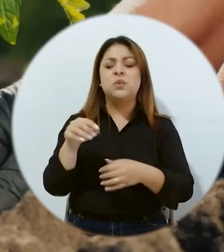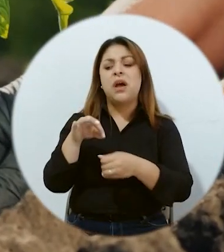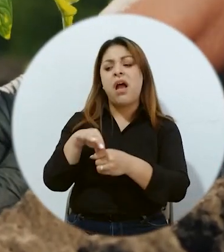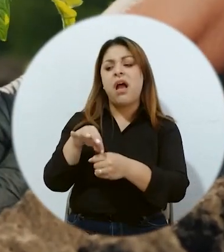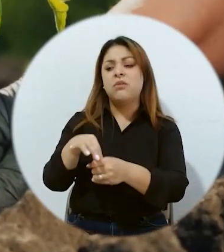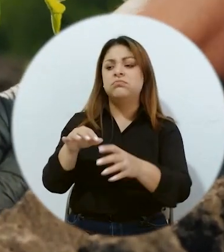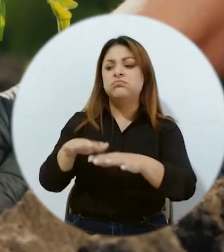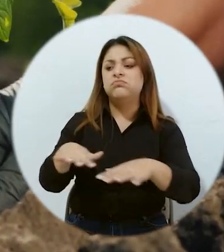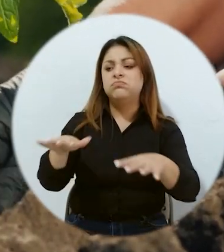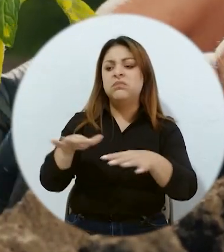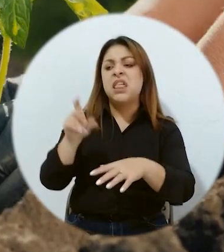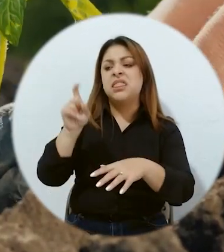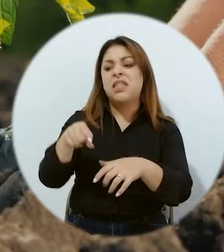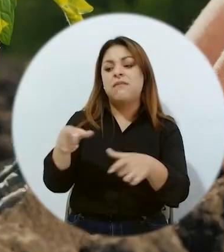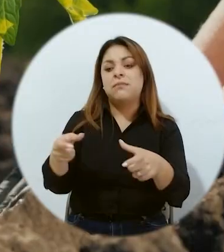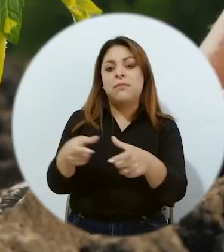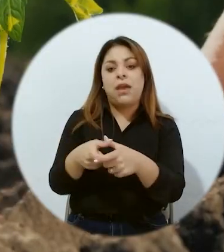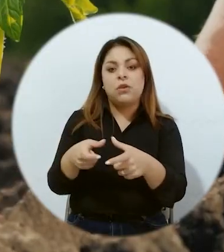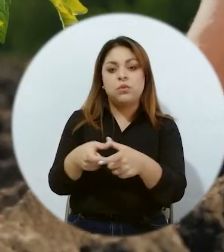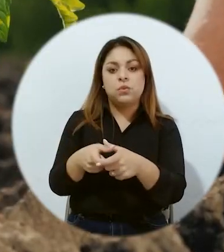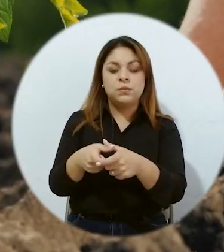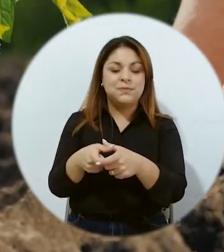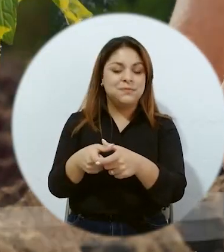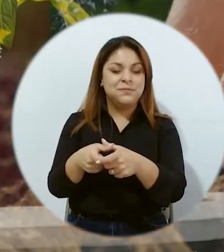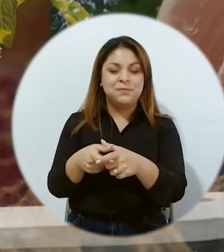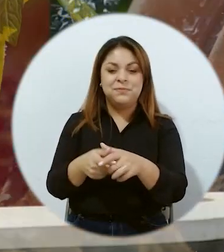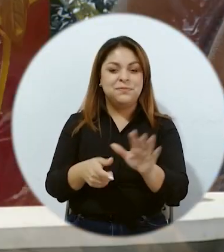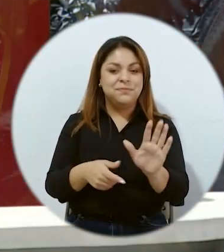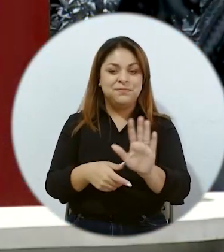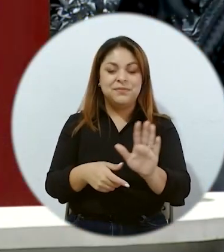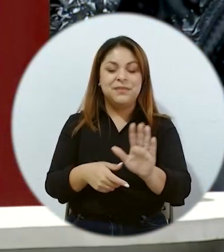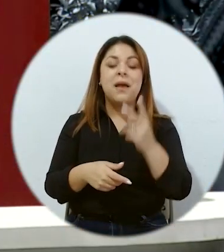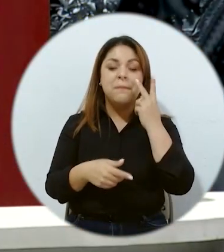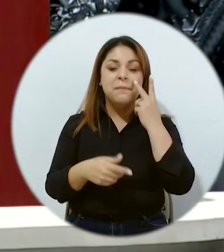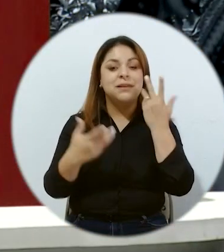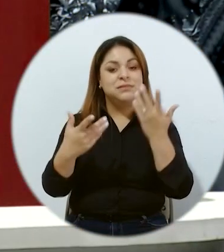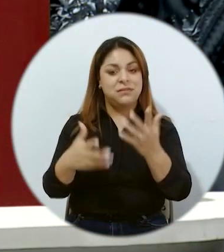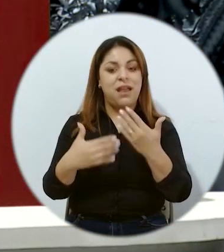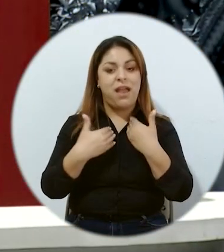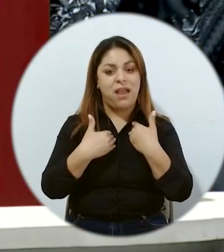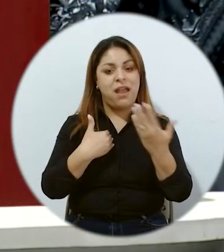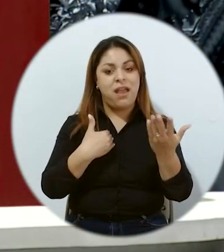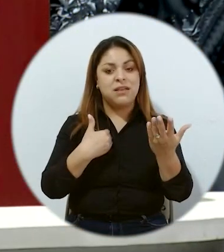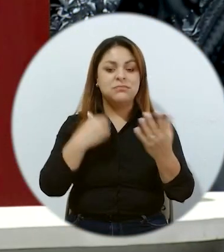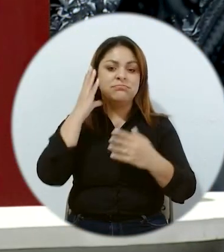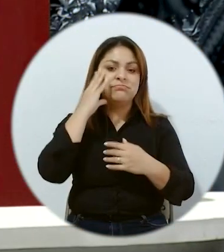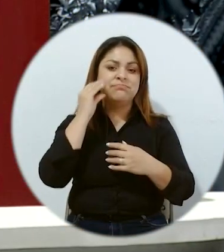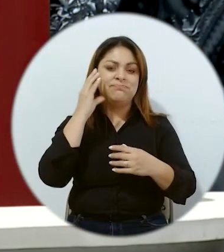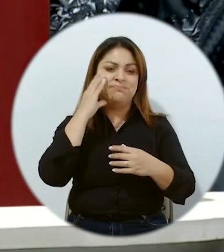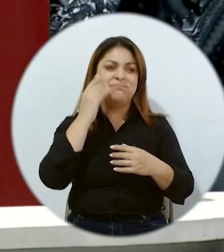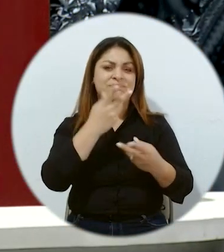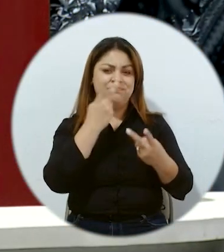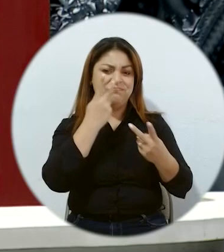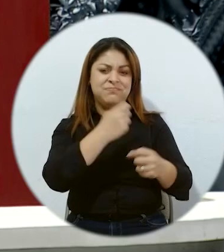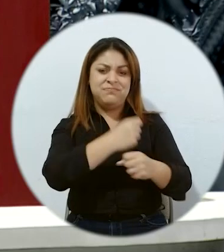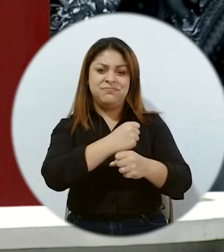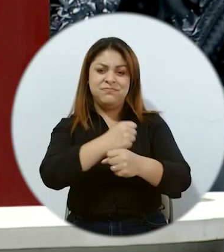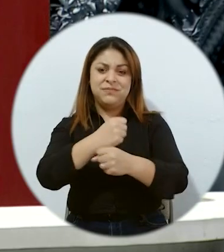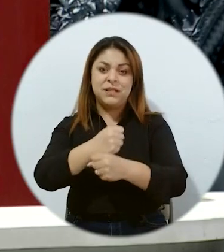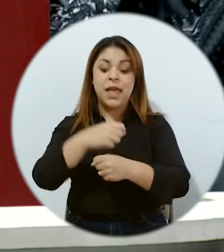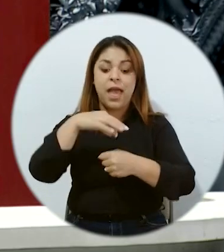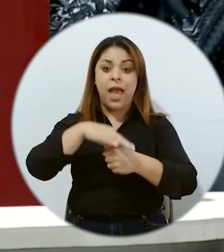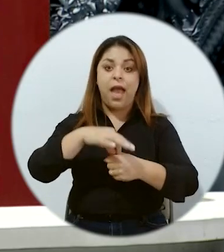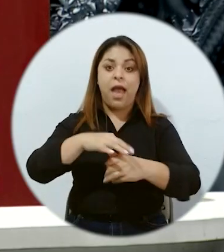escala. Fíjate que hay experiencias ya establecidas y trabajando donde la